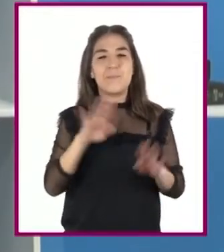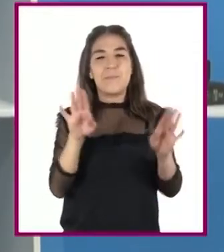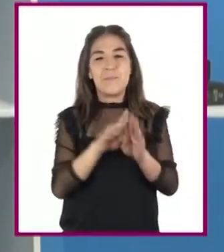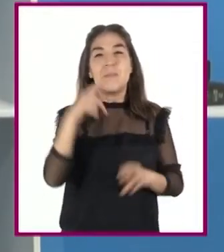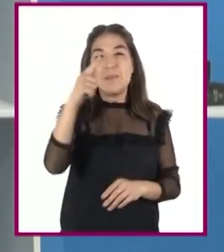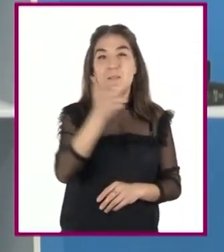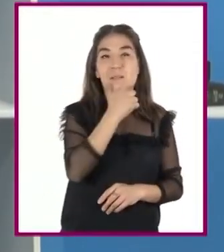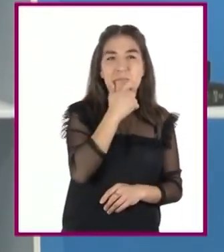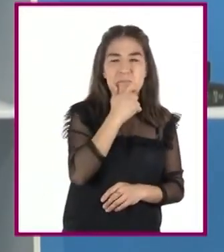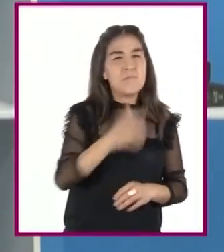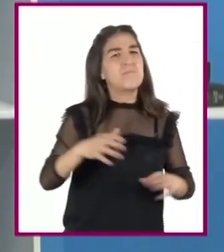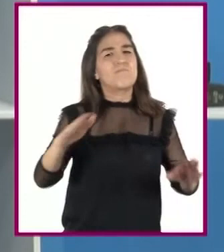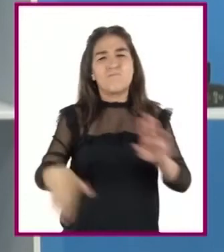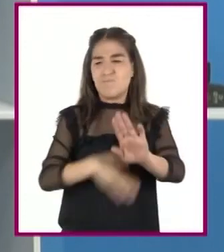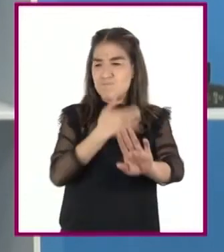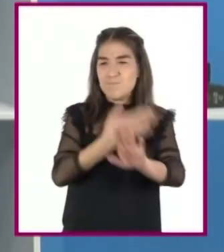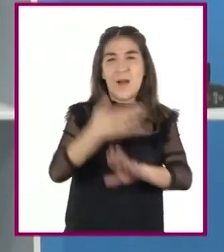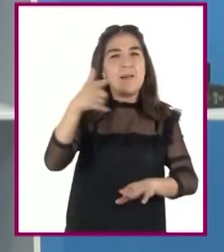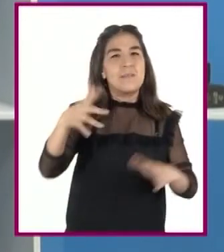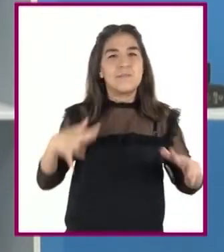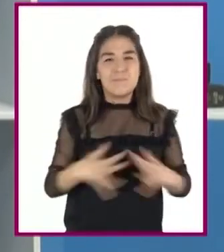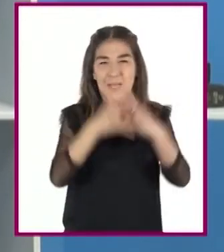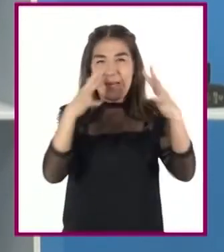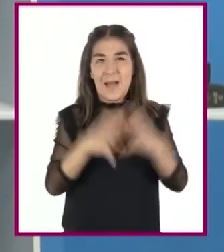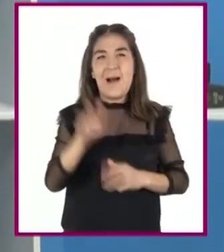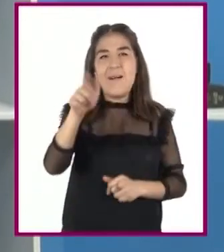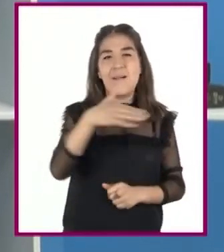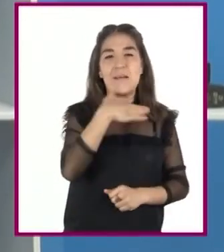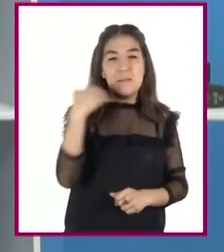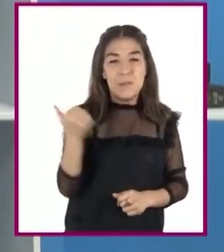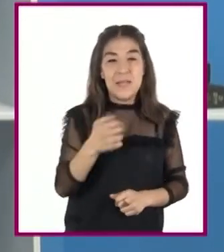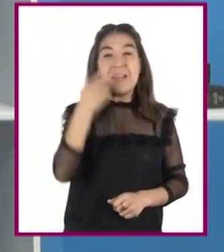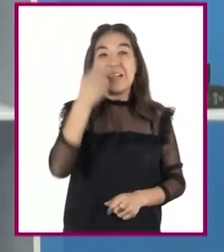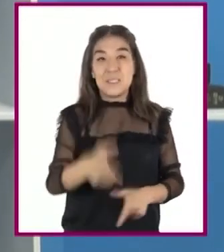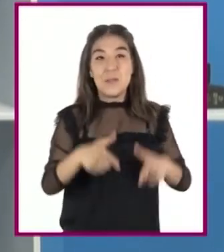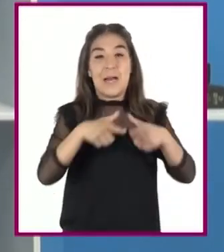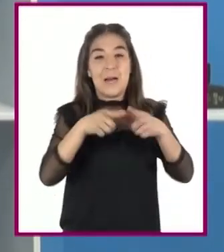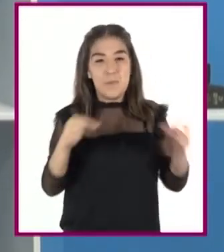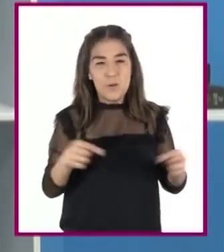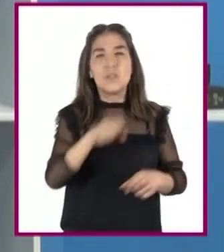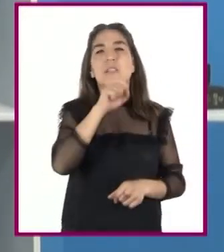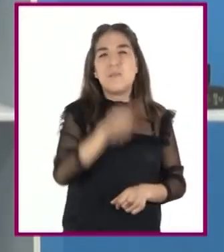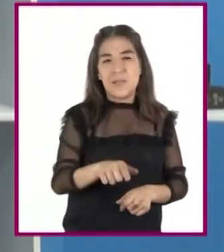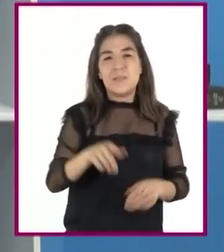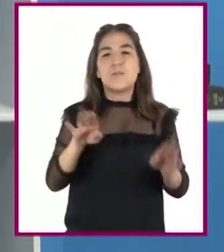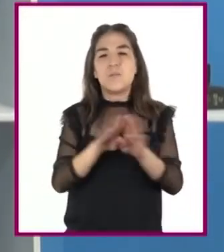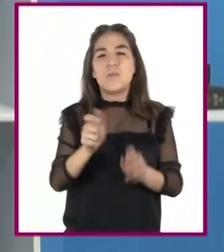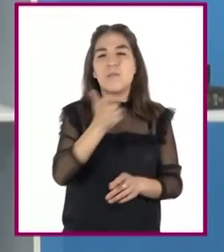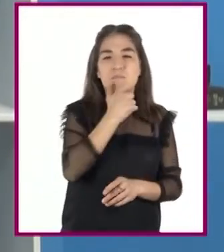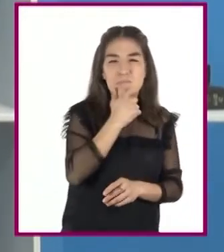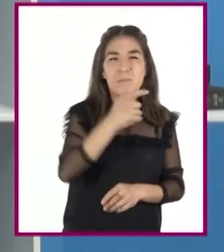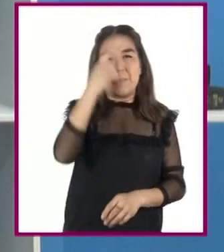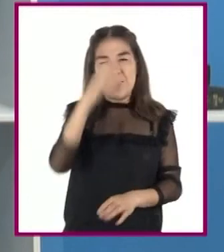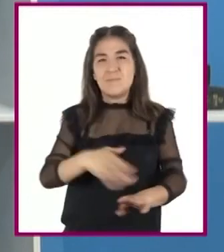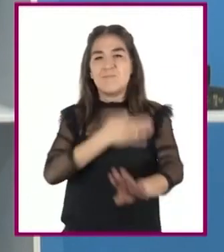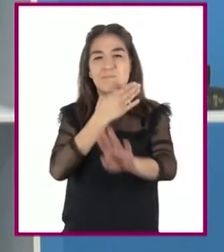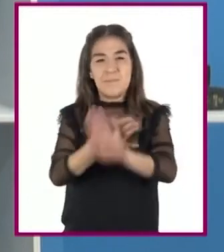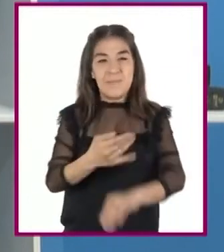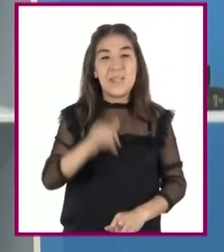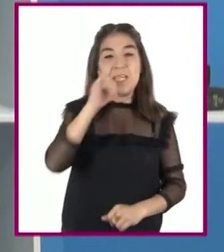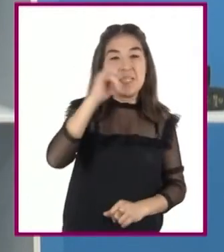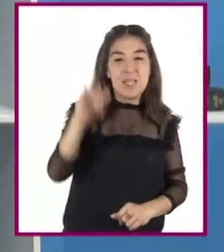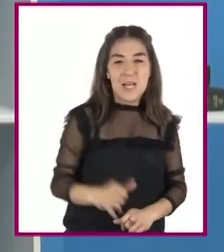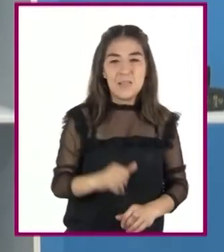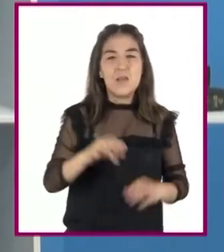a Alemania. A fines de ese mes, Japón entró a la guerra del lado de Reino Unido y Francia. Italia